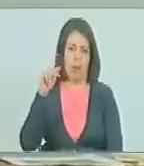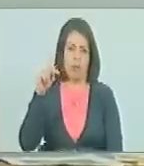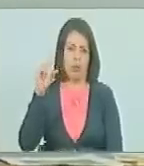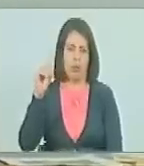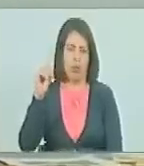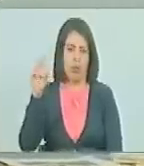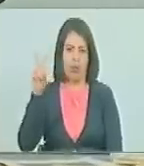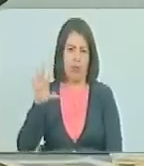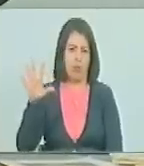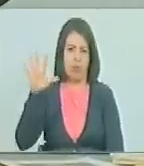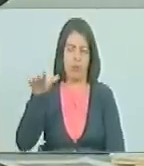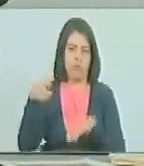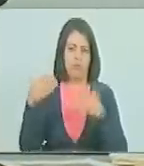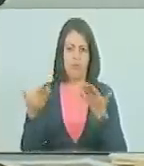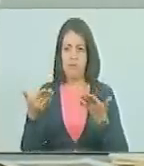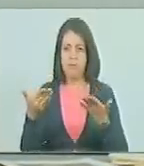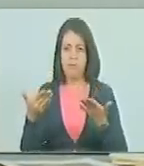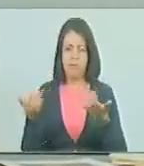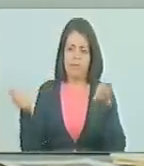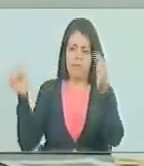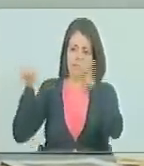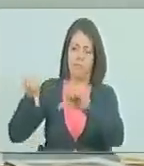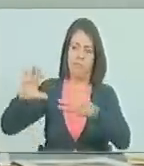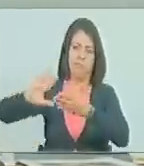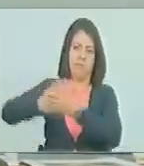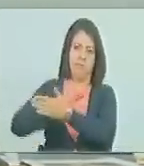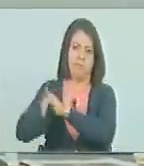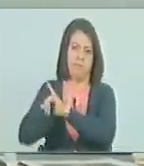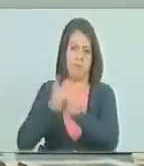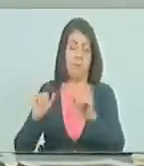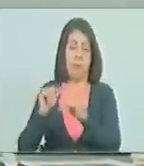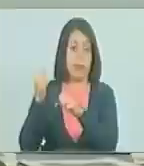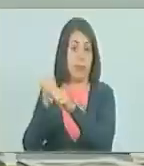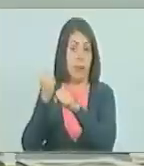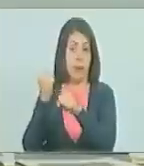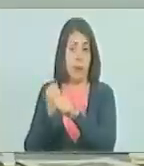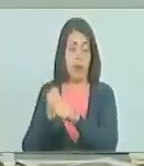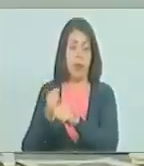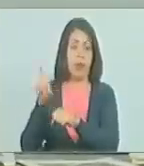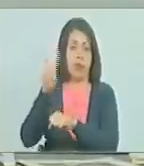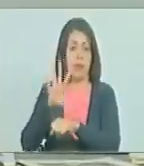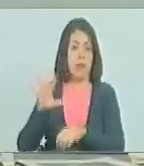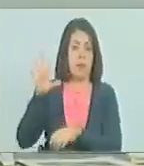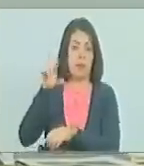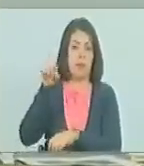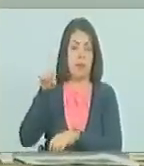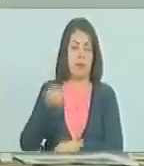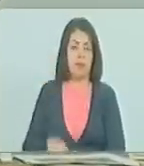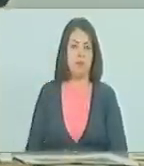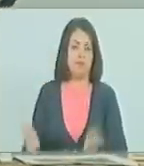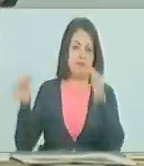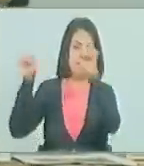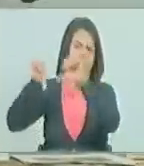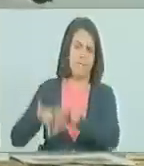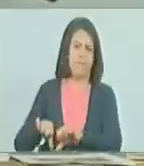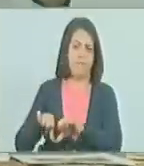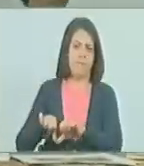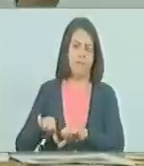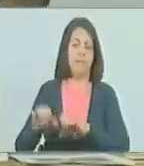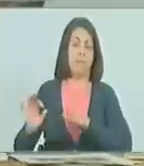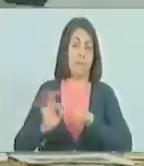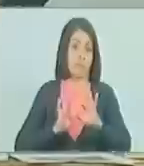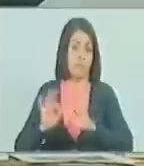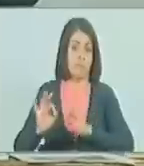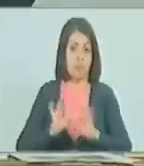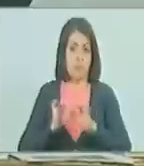Bueno, se refiere a destruir el funcionamiento del Estado venezolano, a destruir las